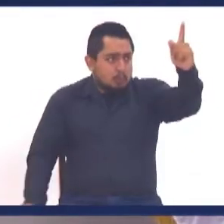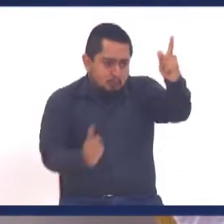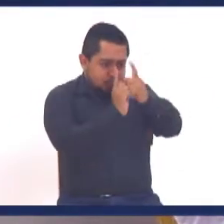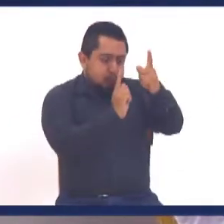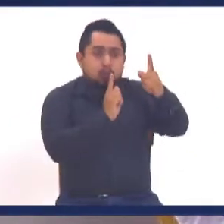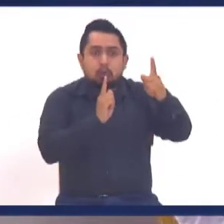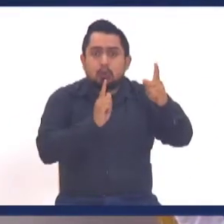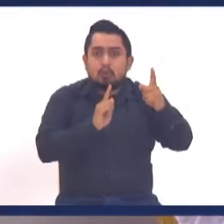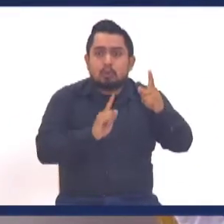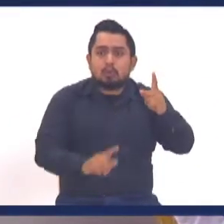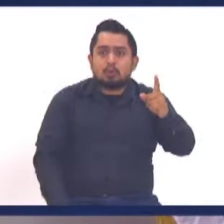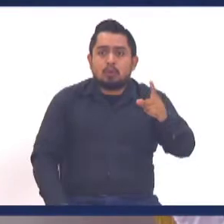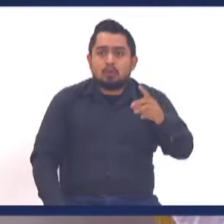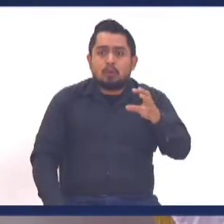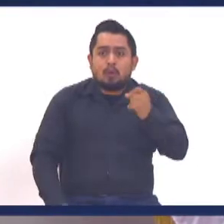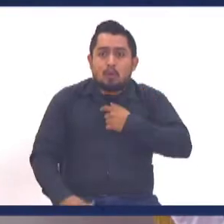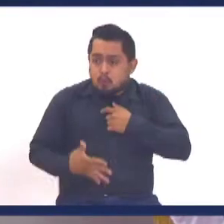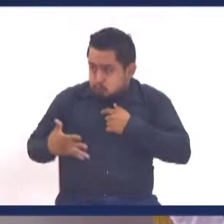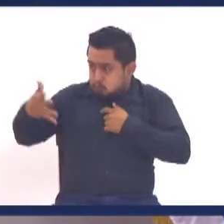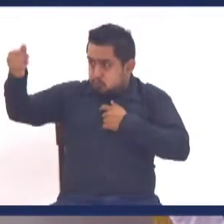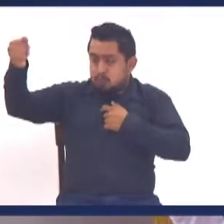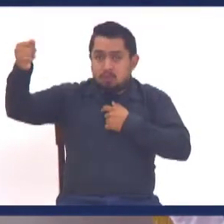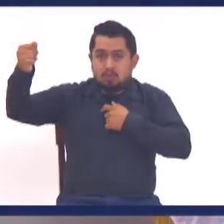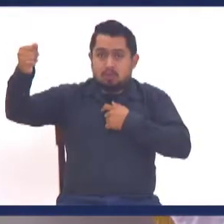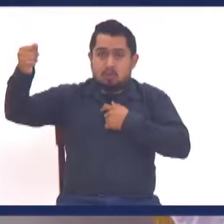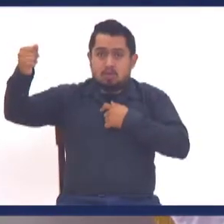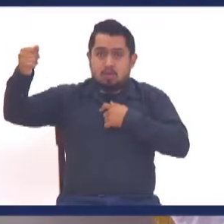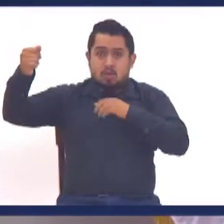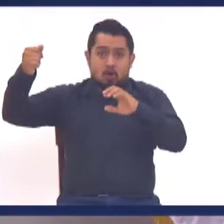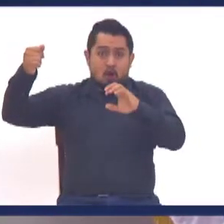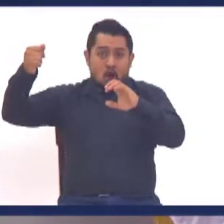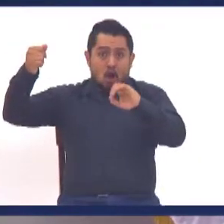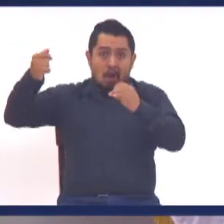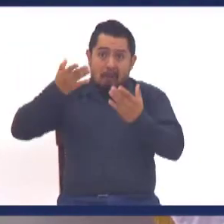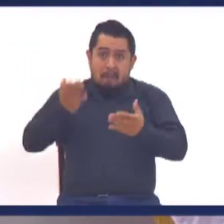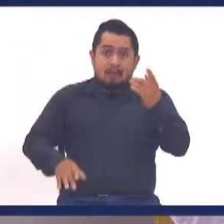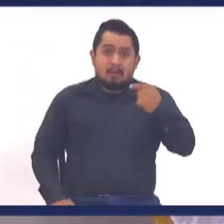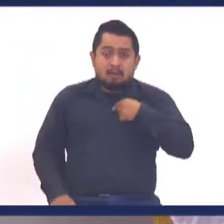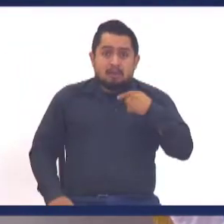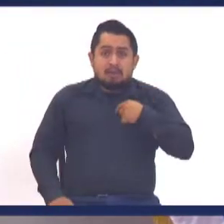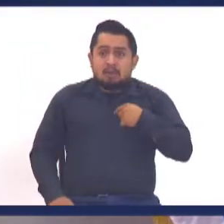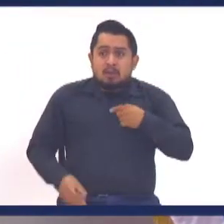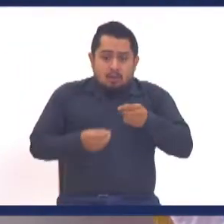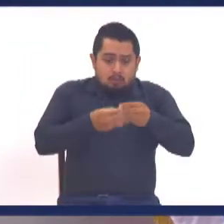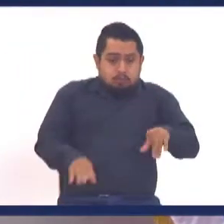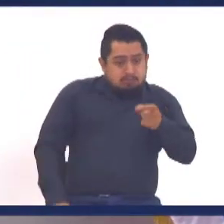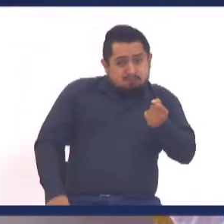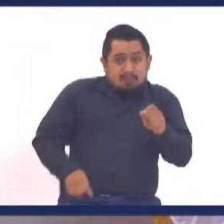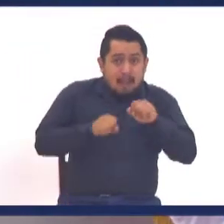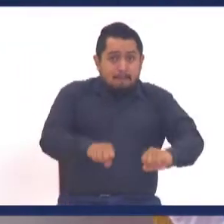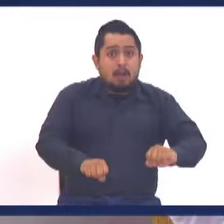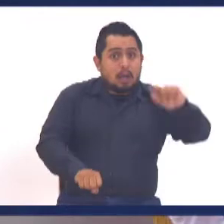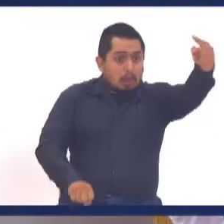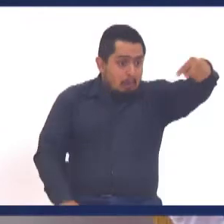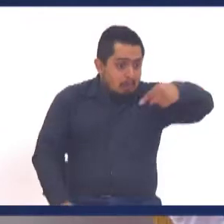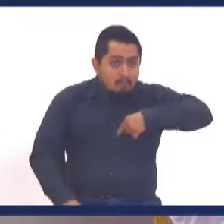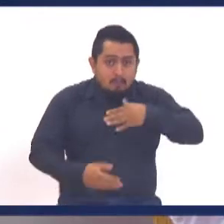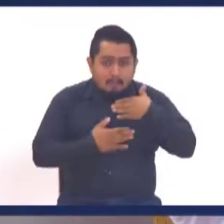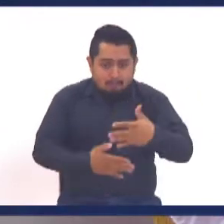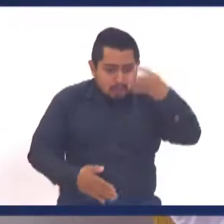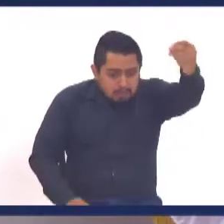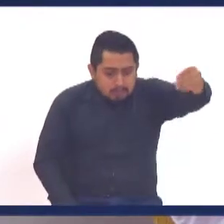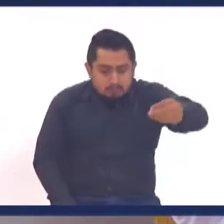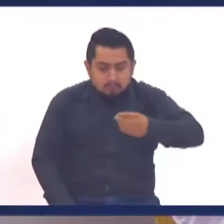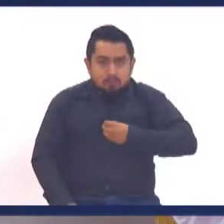o reclamando el premio mayor de la lotería usted puede encontrar en tus últimos minutos en la cama de un hospital así a la